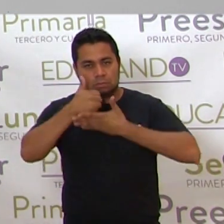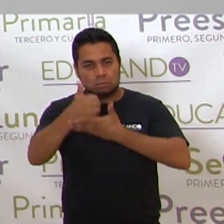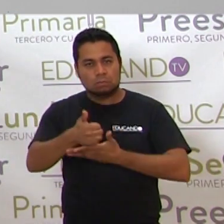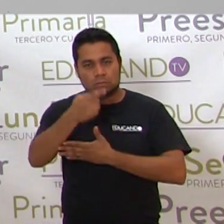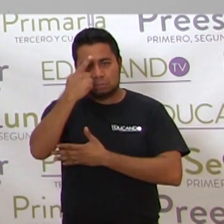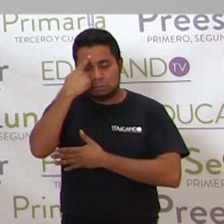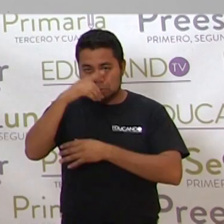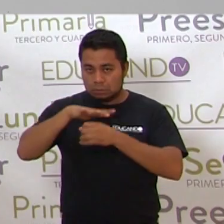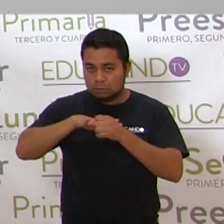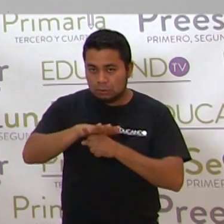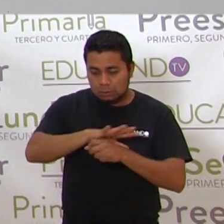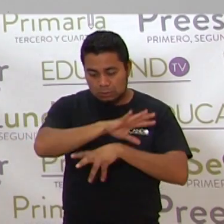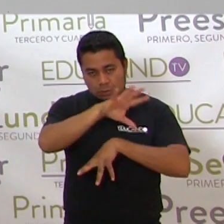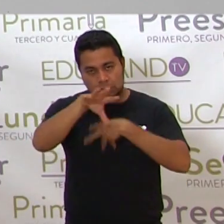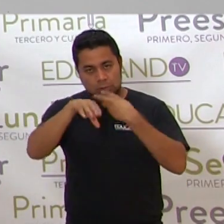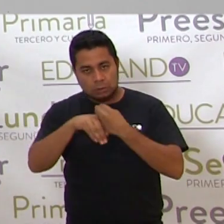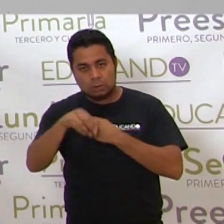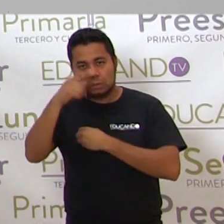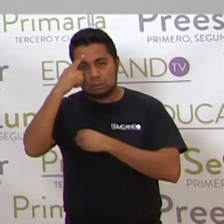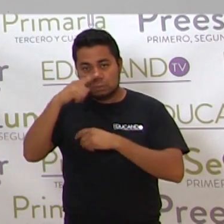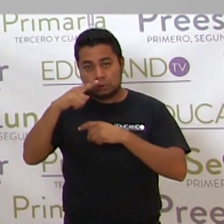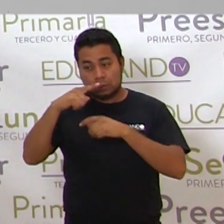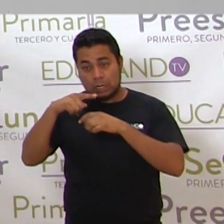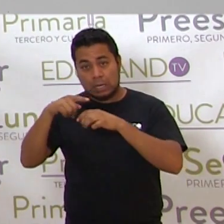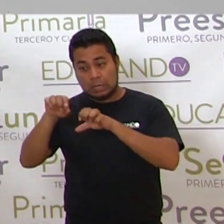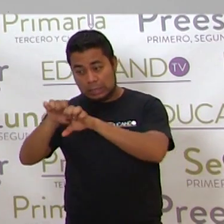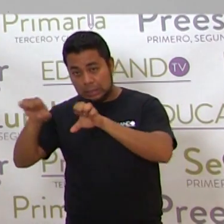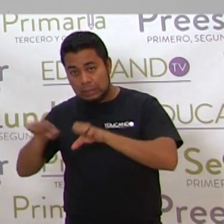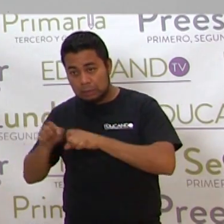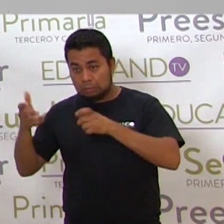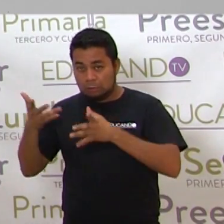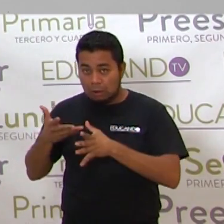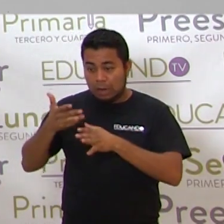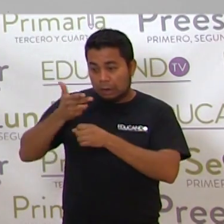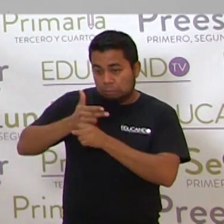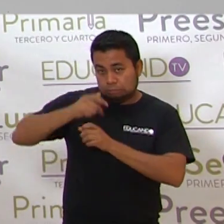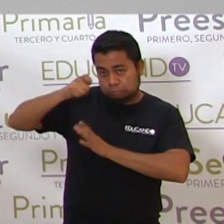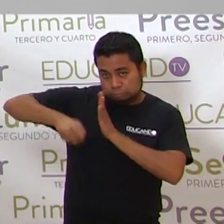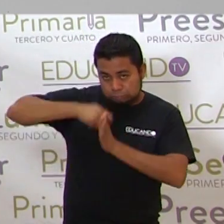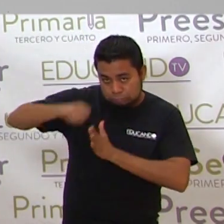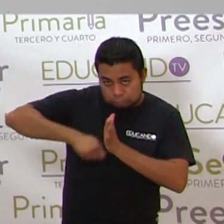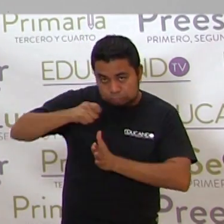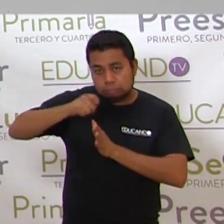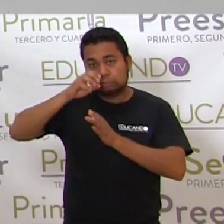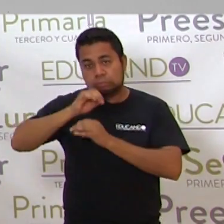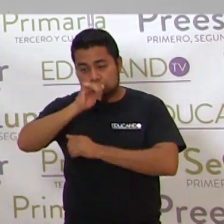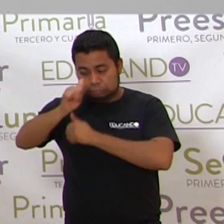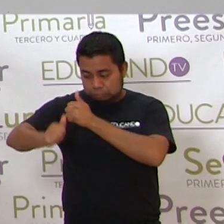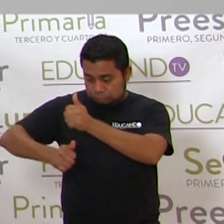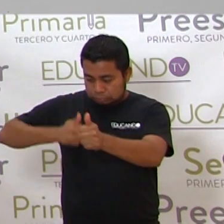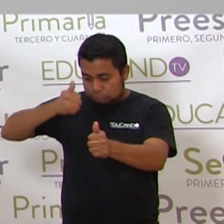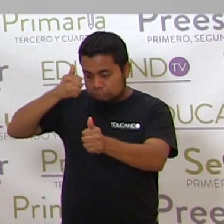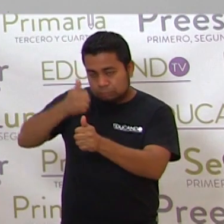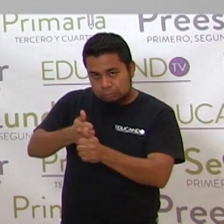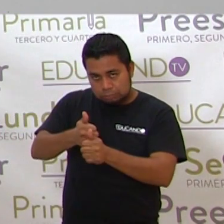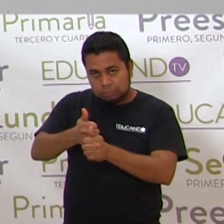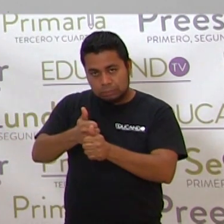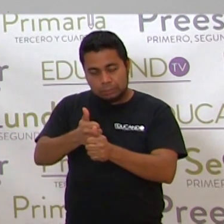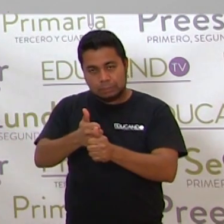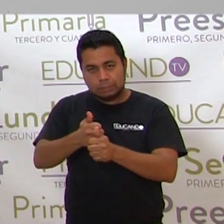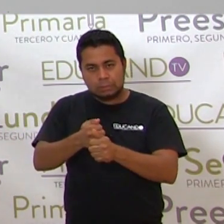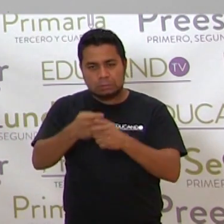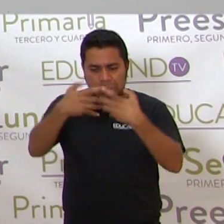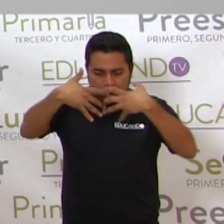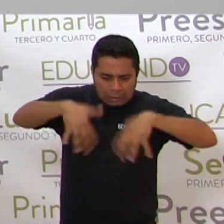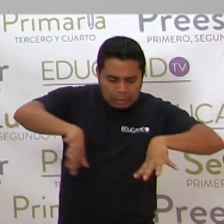es todo el equipo de producción, bien, de una obra de teatro, los que están atrás de los actores,